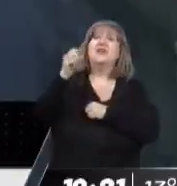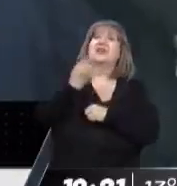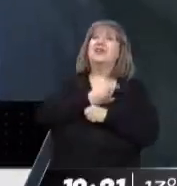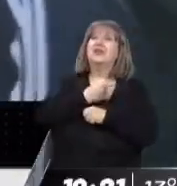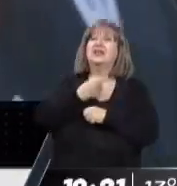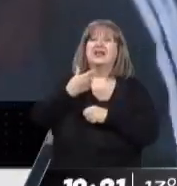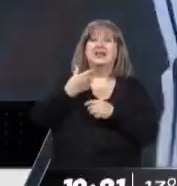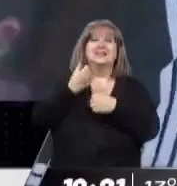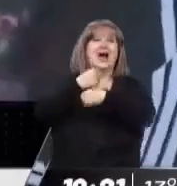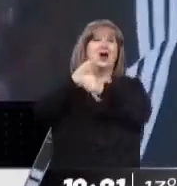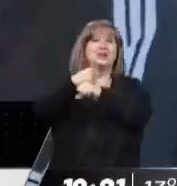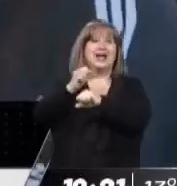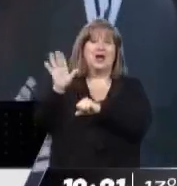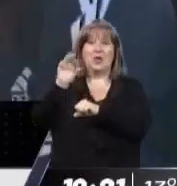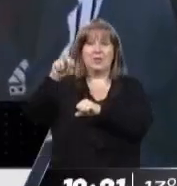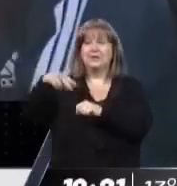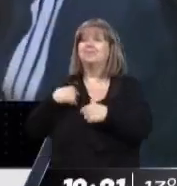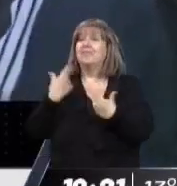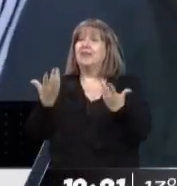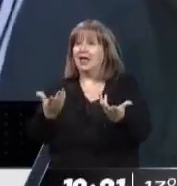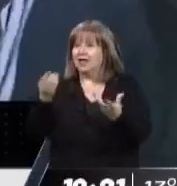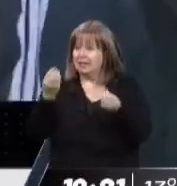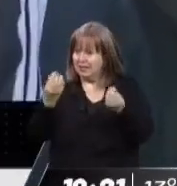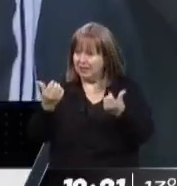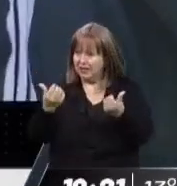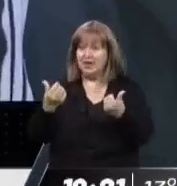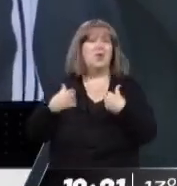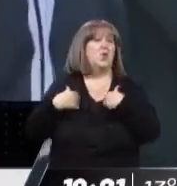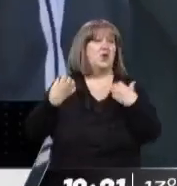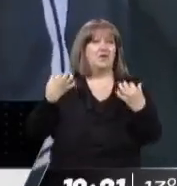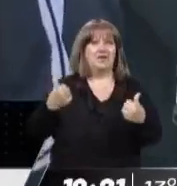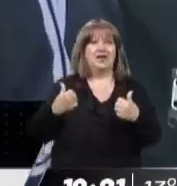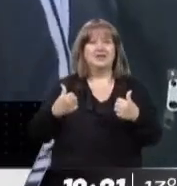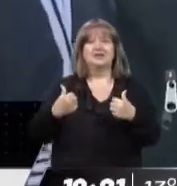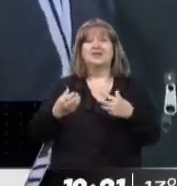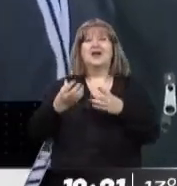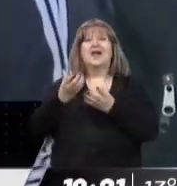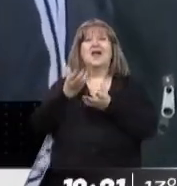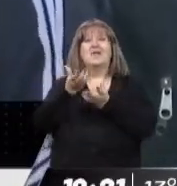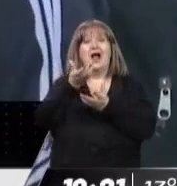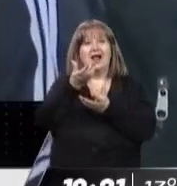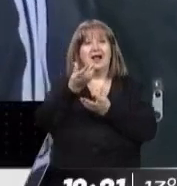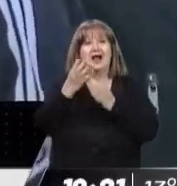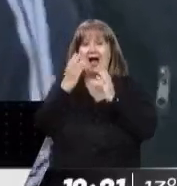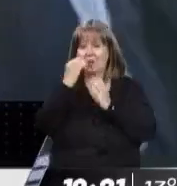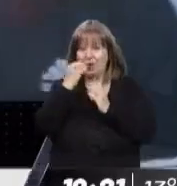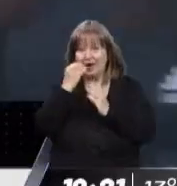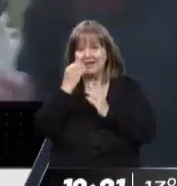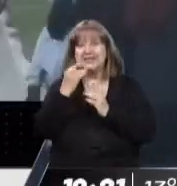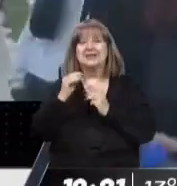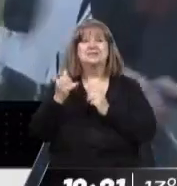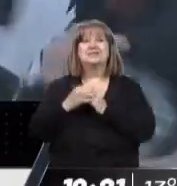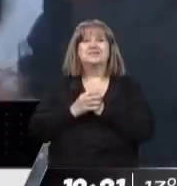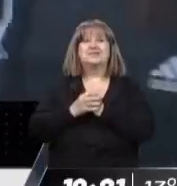hecho hoy? ¿Cómo han festejado la primavera? Bien, acá vinimos a comer una hamburguesa. ¿Consiguieron